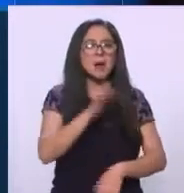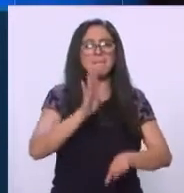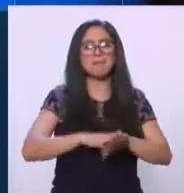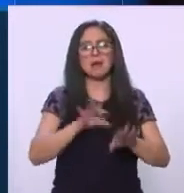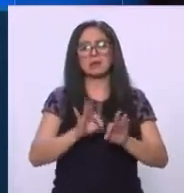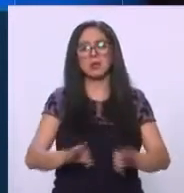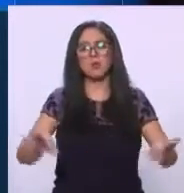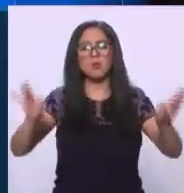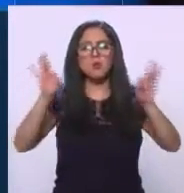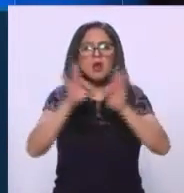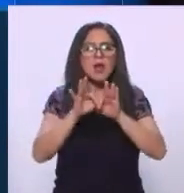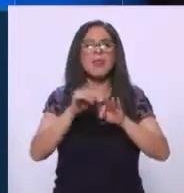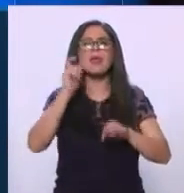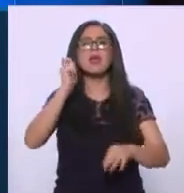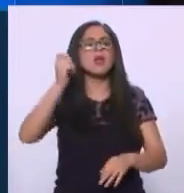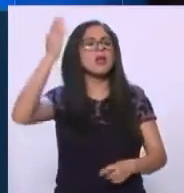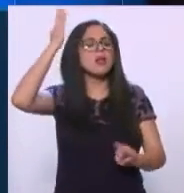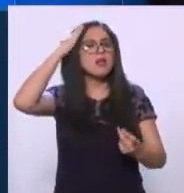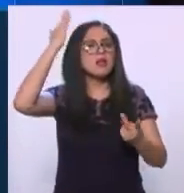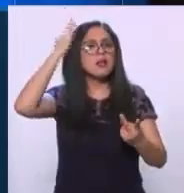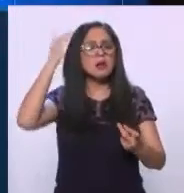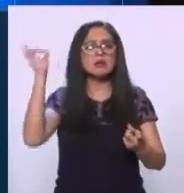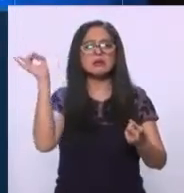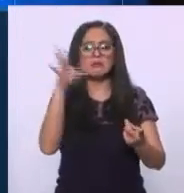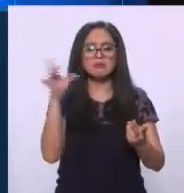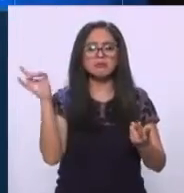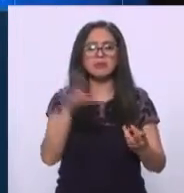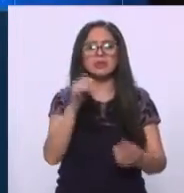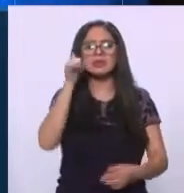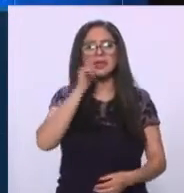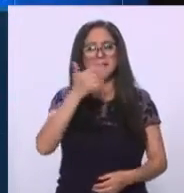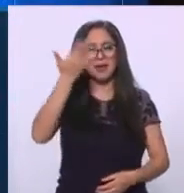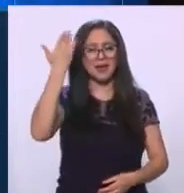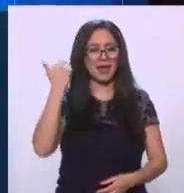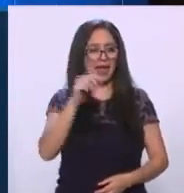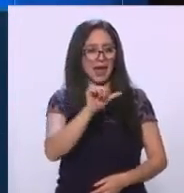tendencias también que se inflan como... Y ya después. CDMX.